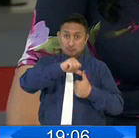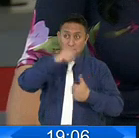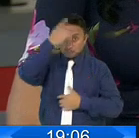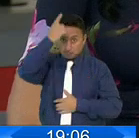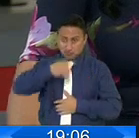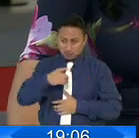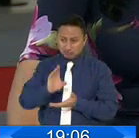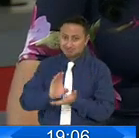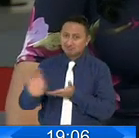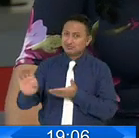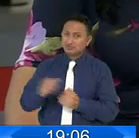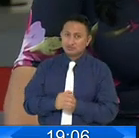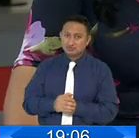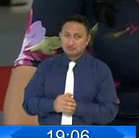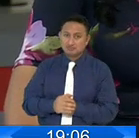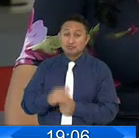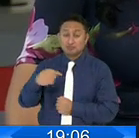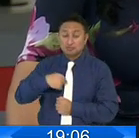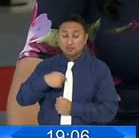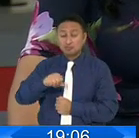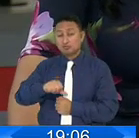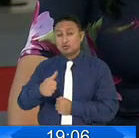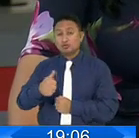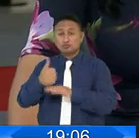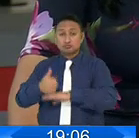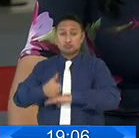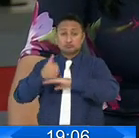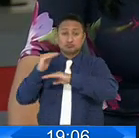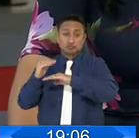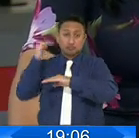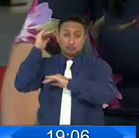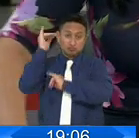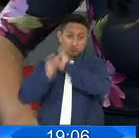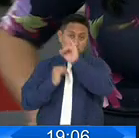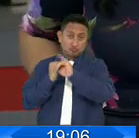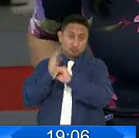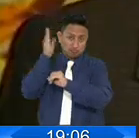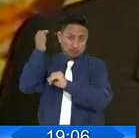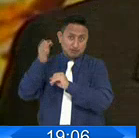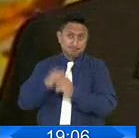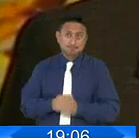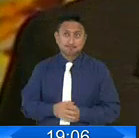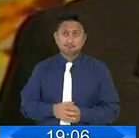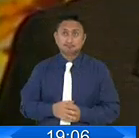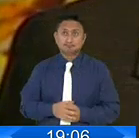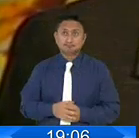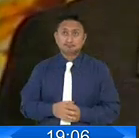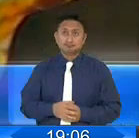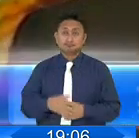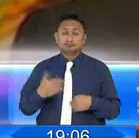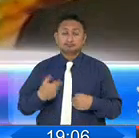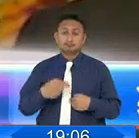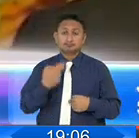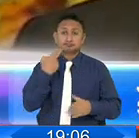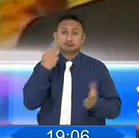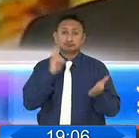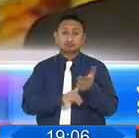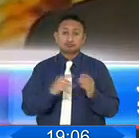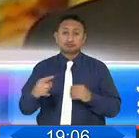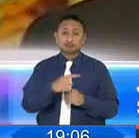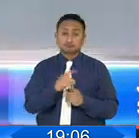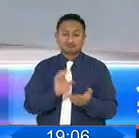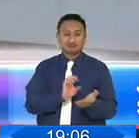la decisión judicial y no descarta acudir a organismos de justicia internacional. Banco del Estado. El comunicado manifiesta el rechazo de